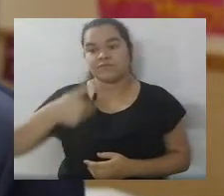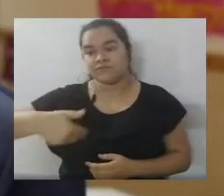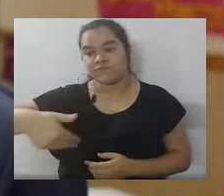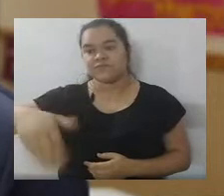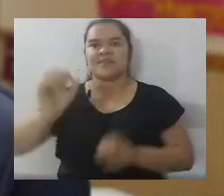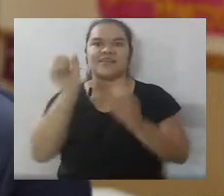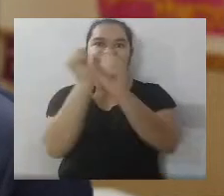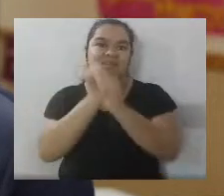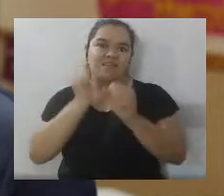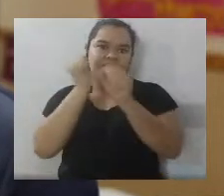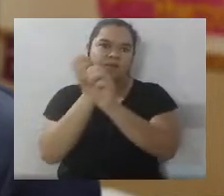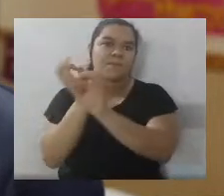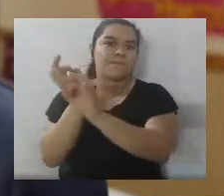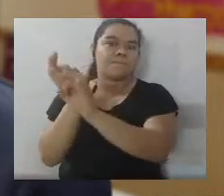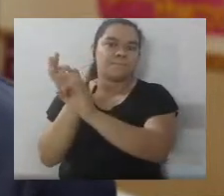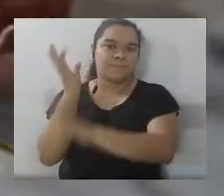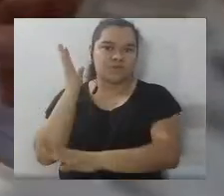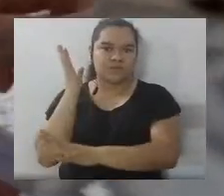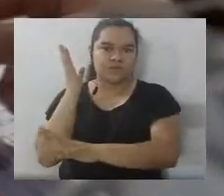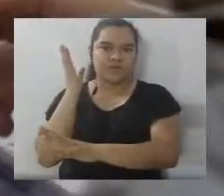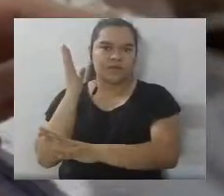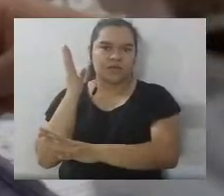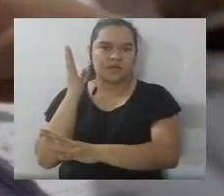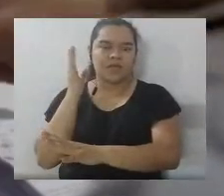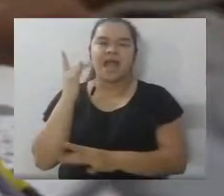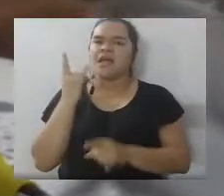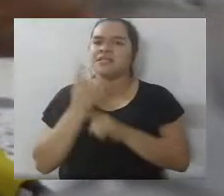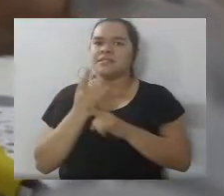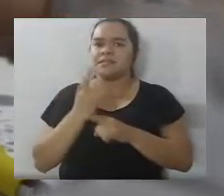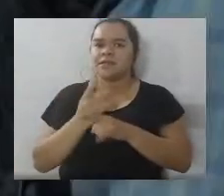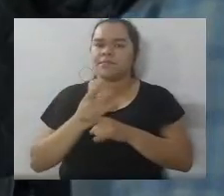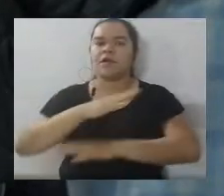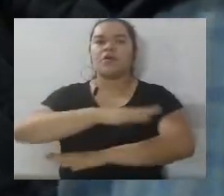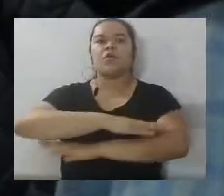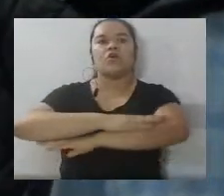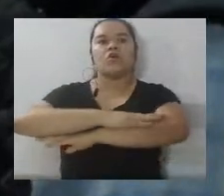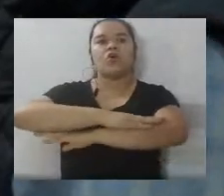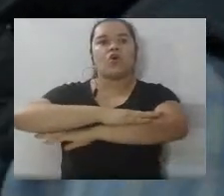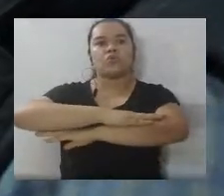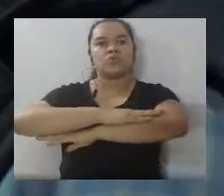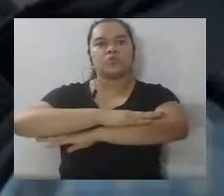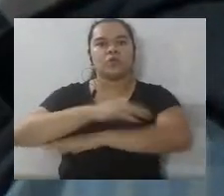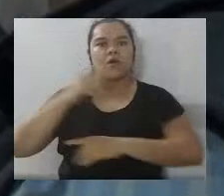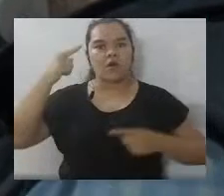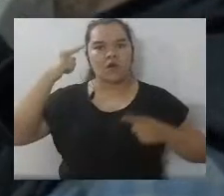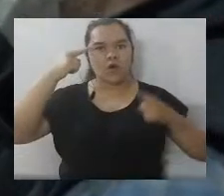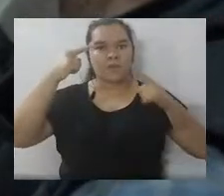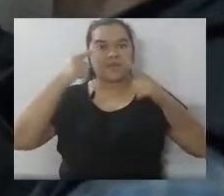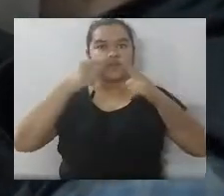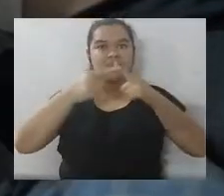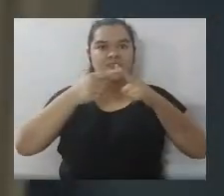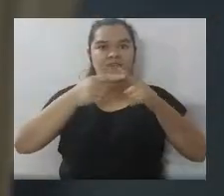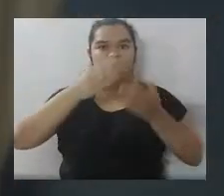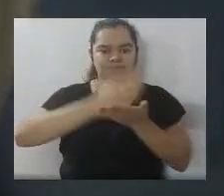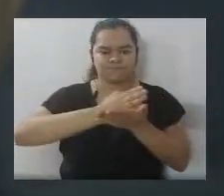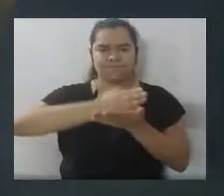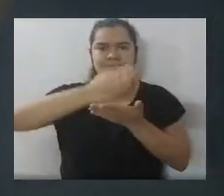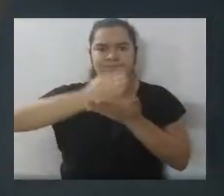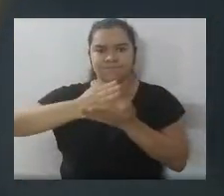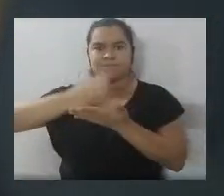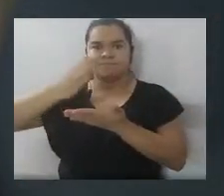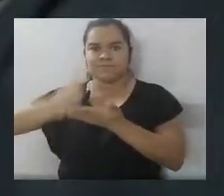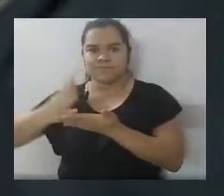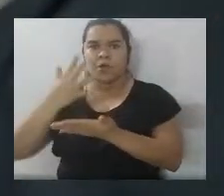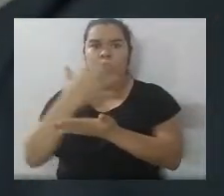ingenieros, es tener la disciplina de cumplir los objetivos paso a paso, de